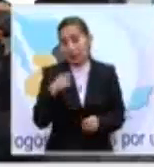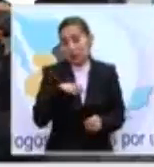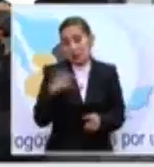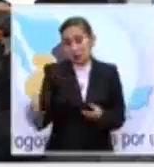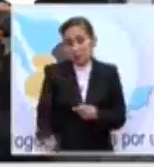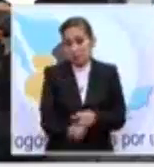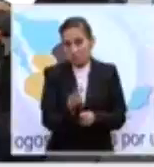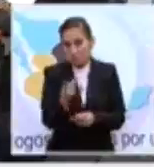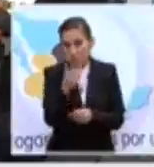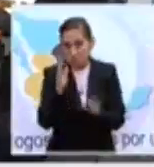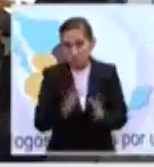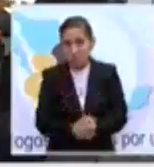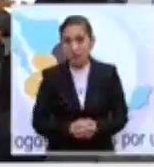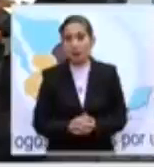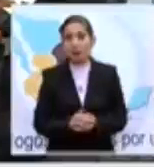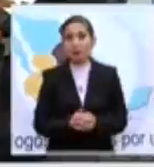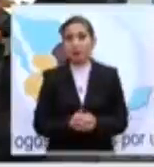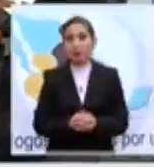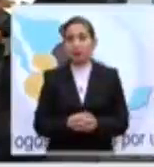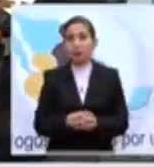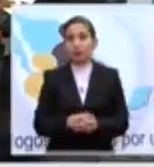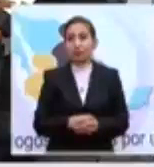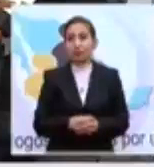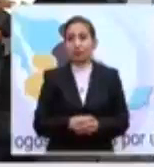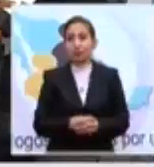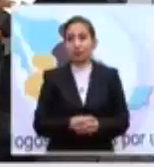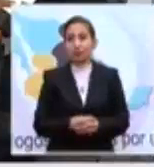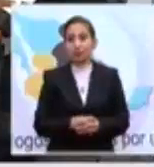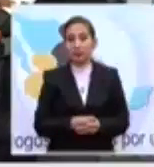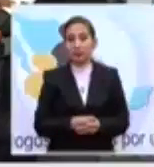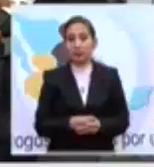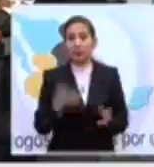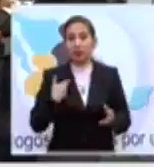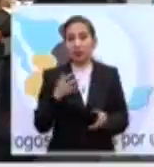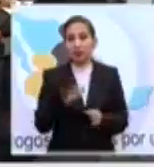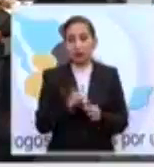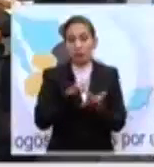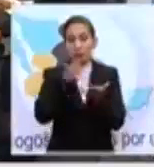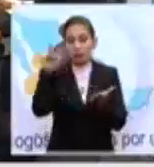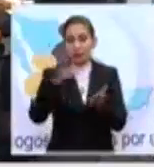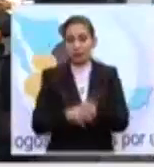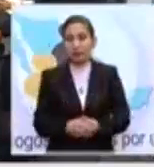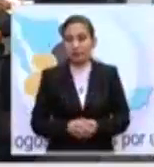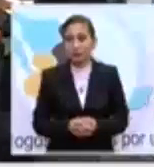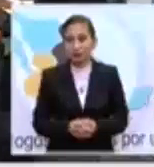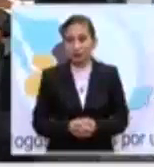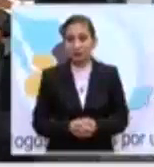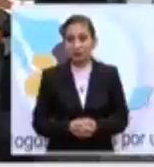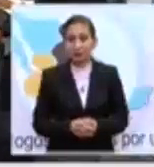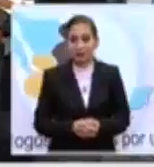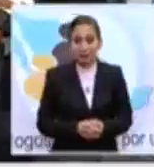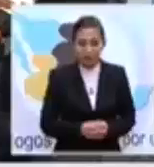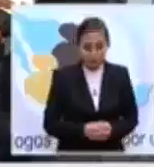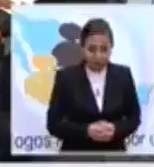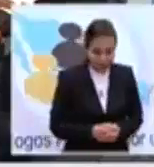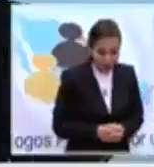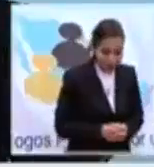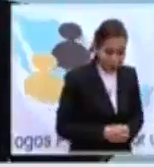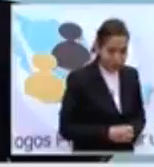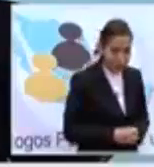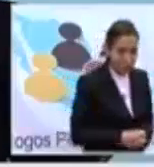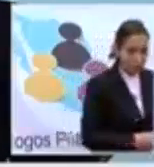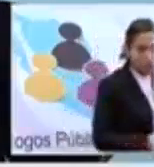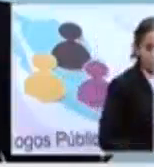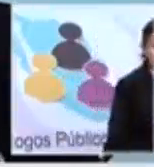pregunta. Cualquiera de los panelistas que nos haga el favor de poder dar su opinión, estaré agradecido. Lupita, muchas gracias. Gracias, senador José María Martínez. Tiene